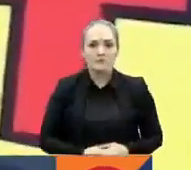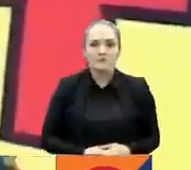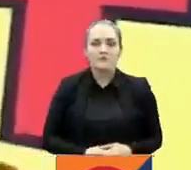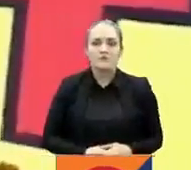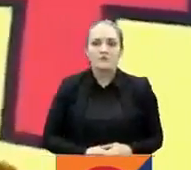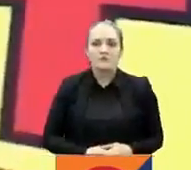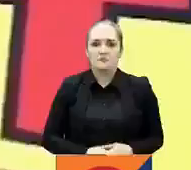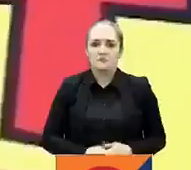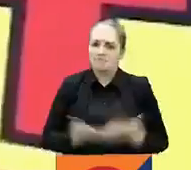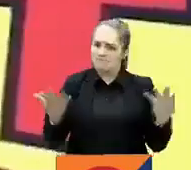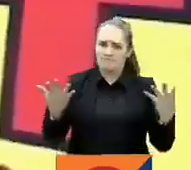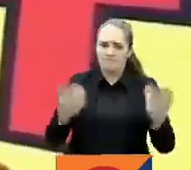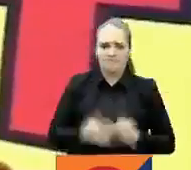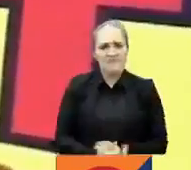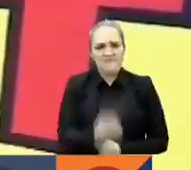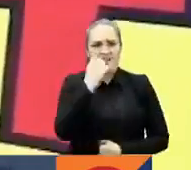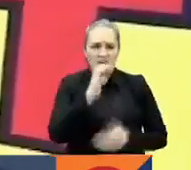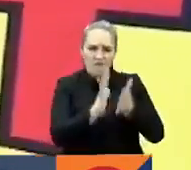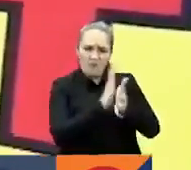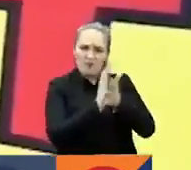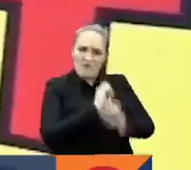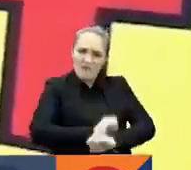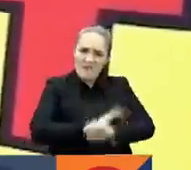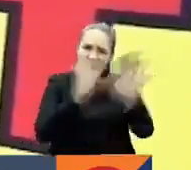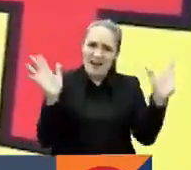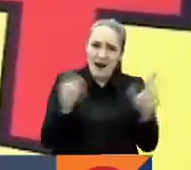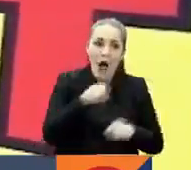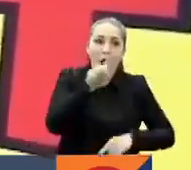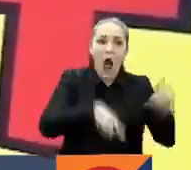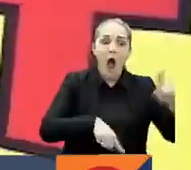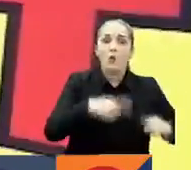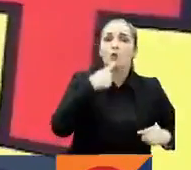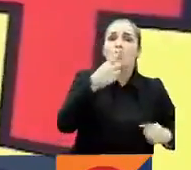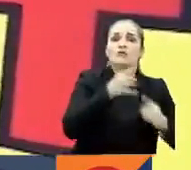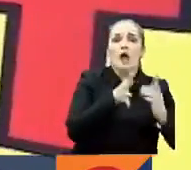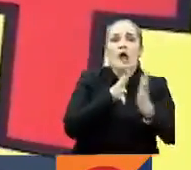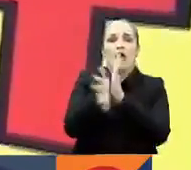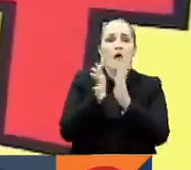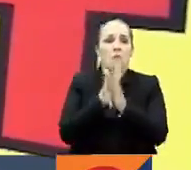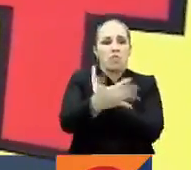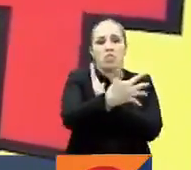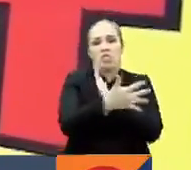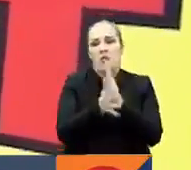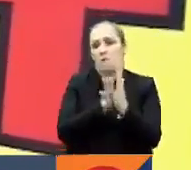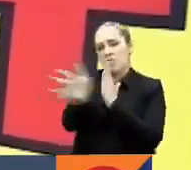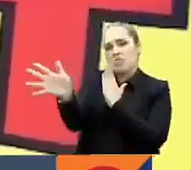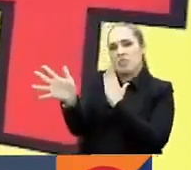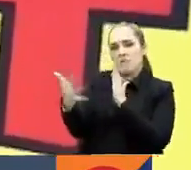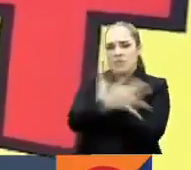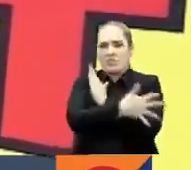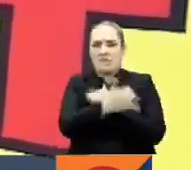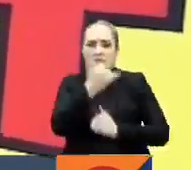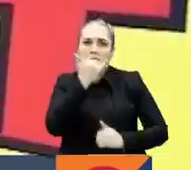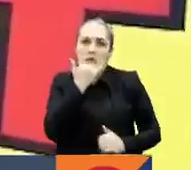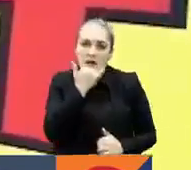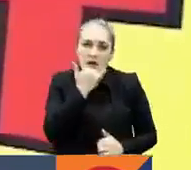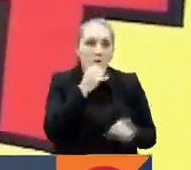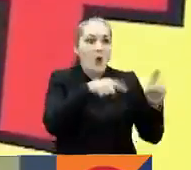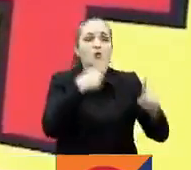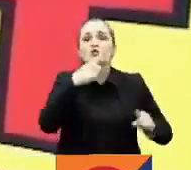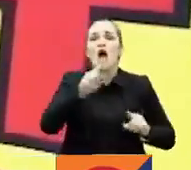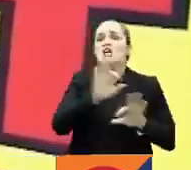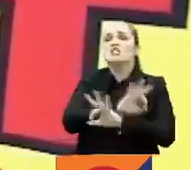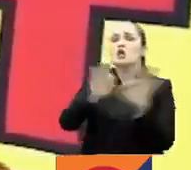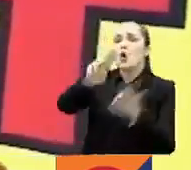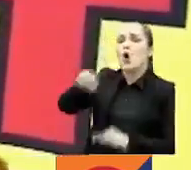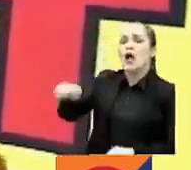Condenamos la desinformación de algunas fuentes de desinformar que no se realizará el